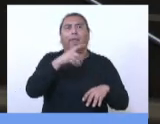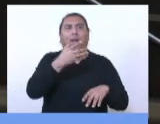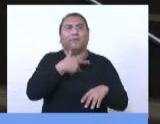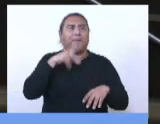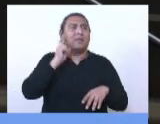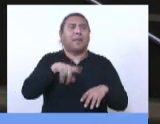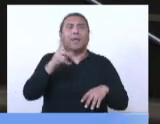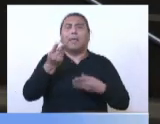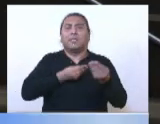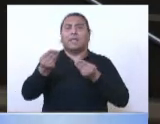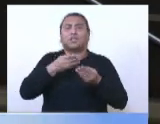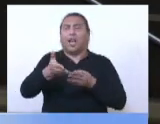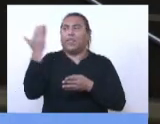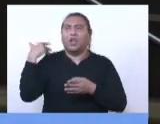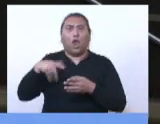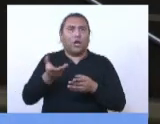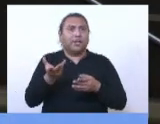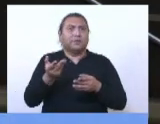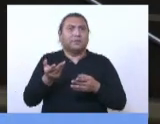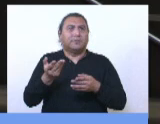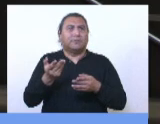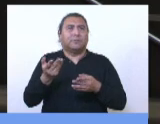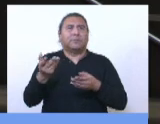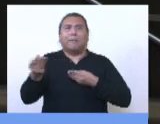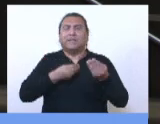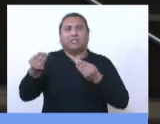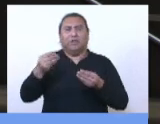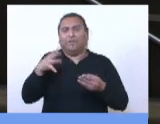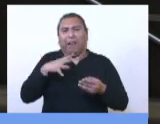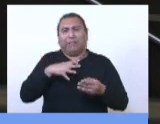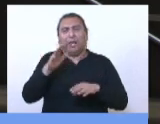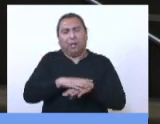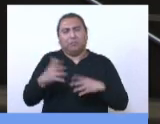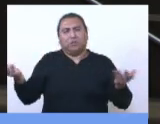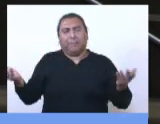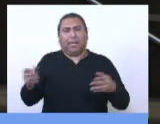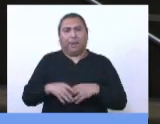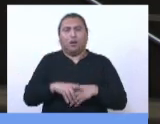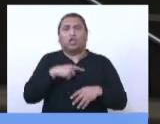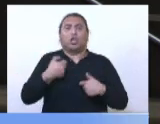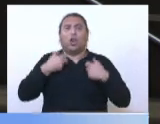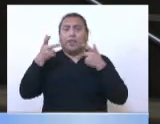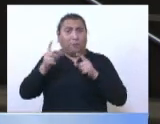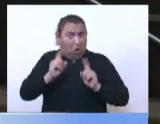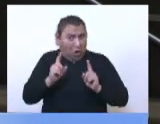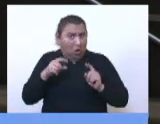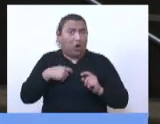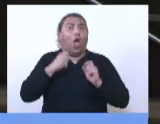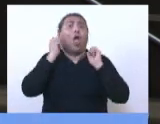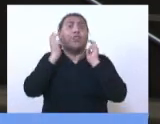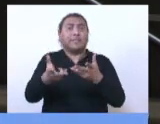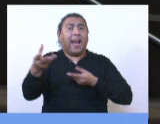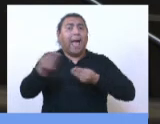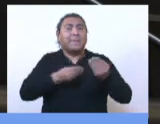administración anterior del fondo con una administración irresponsable no lo decimos nosotros ledis lo dice la administración